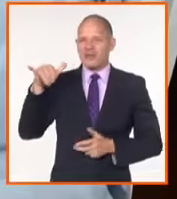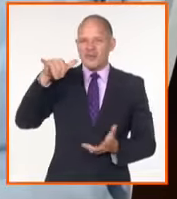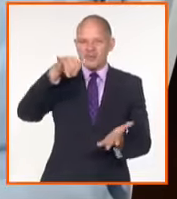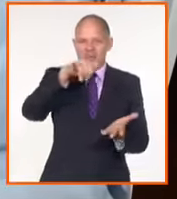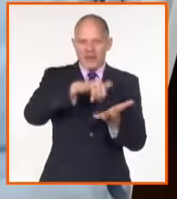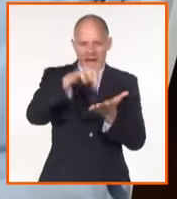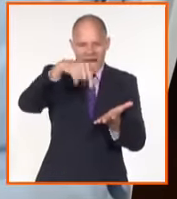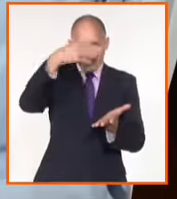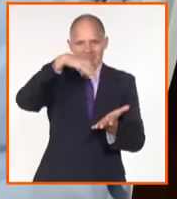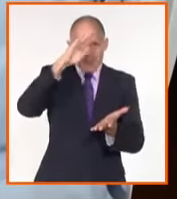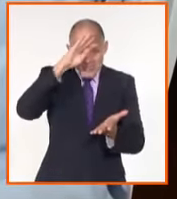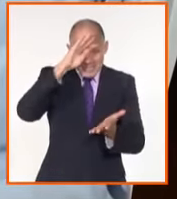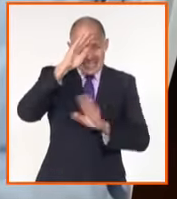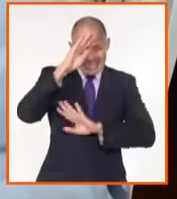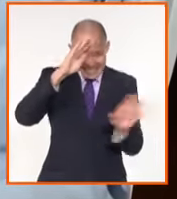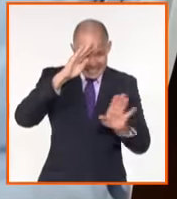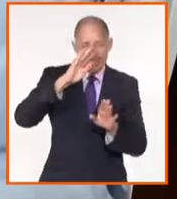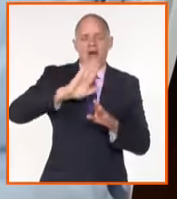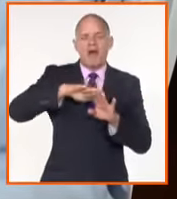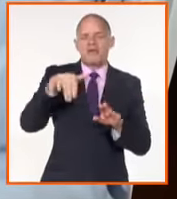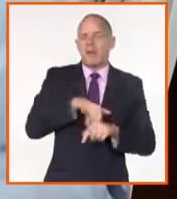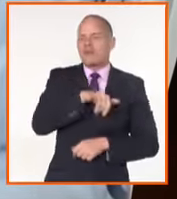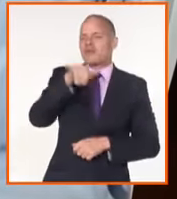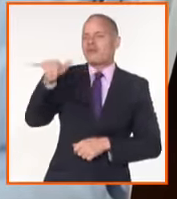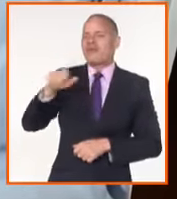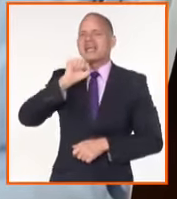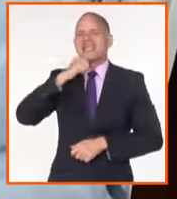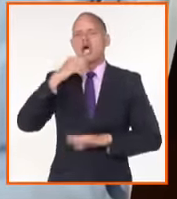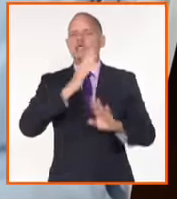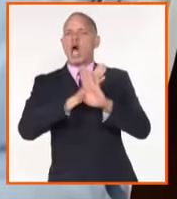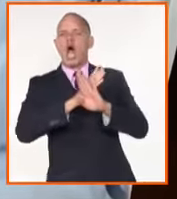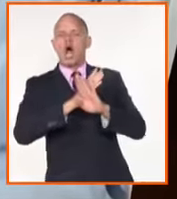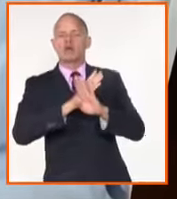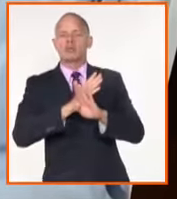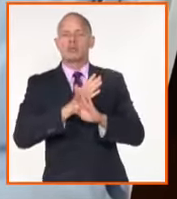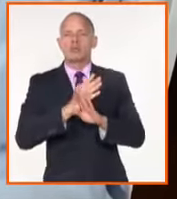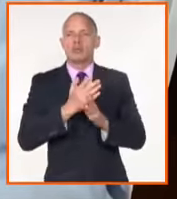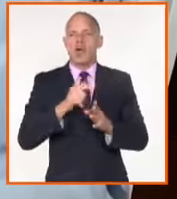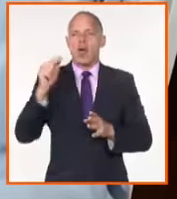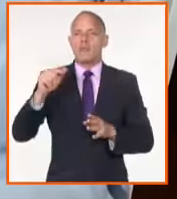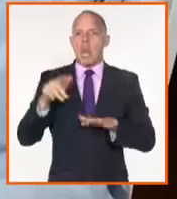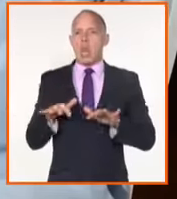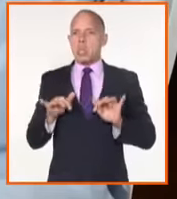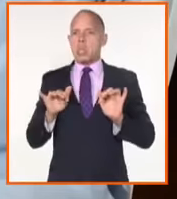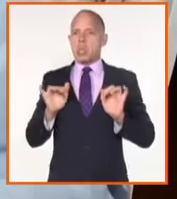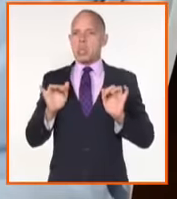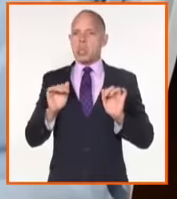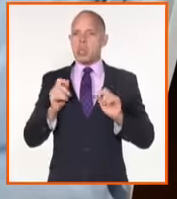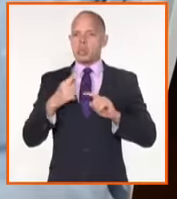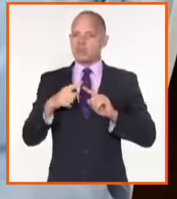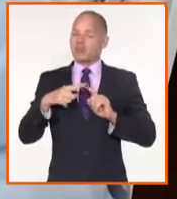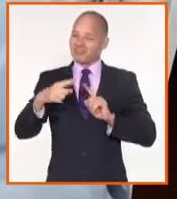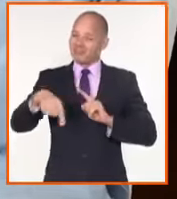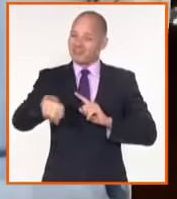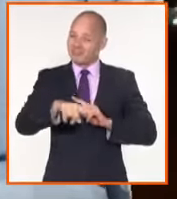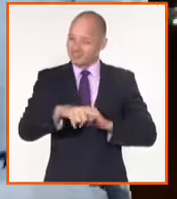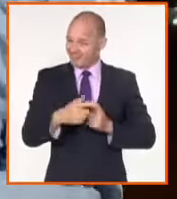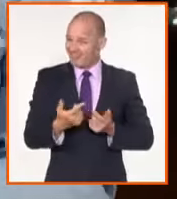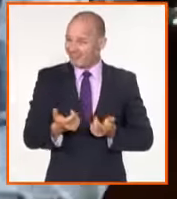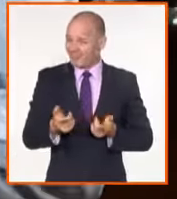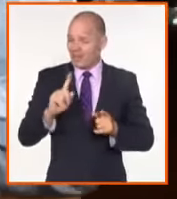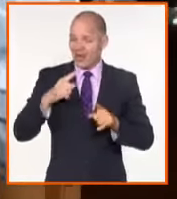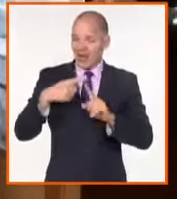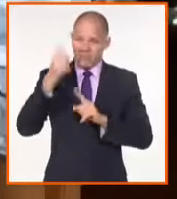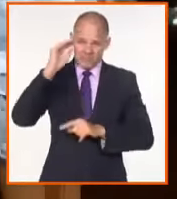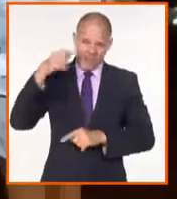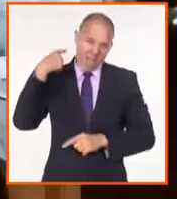a Estados Unidos. Y todo esto ha provocado, además de la situación económica compleja. Y sin quitar la ley de ajuste. Y sin quitar, y lo